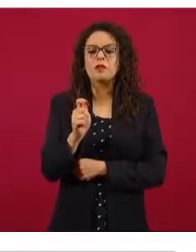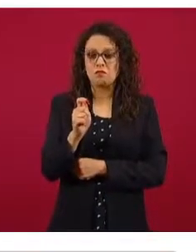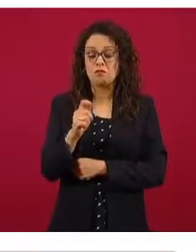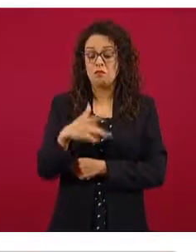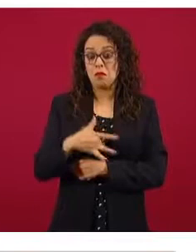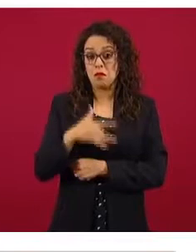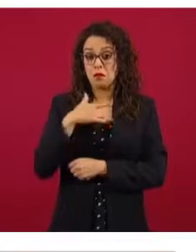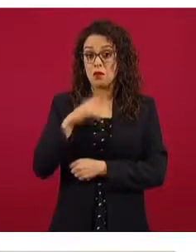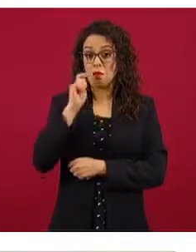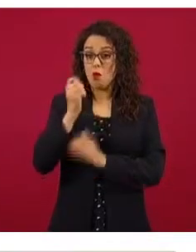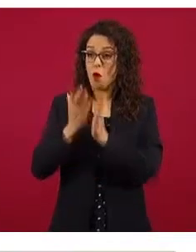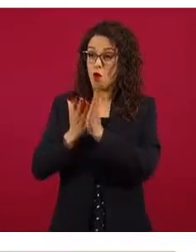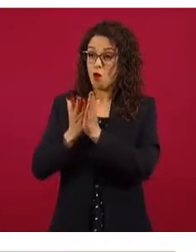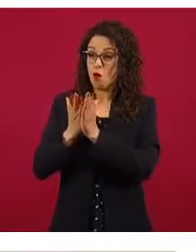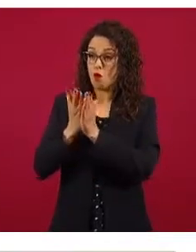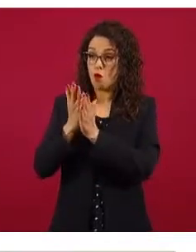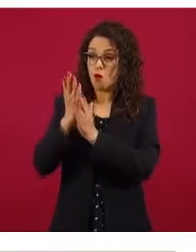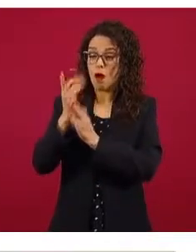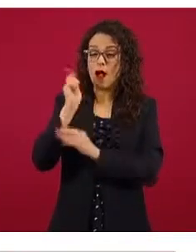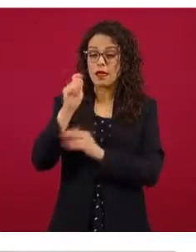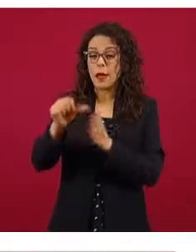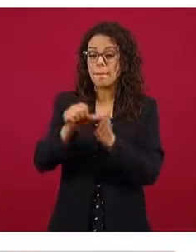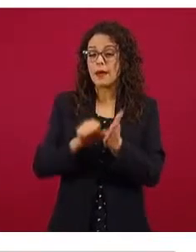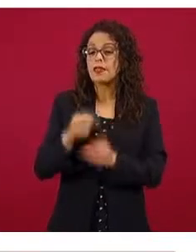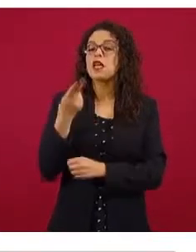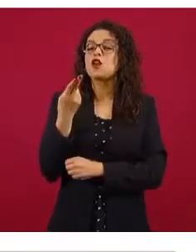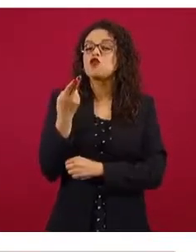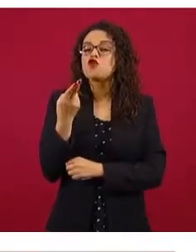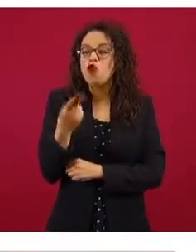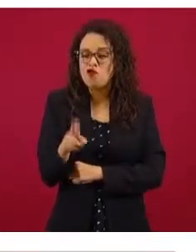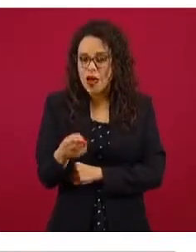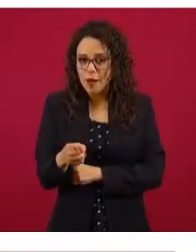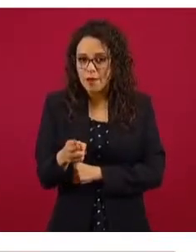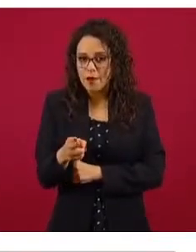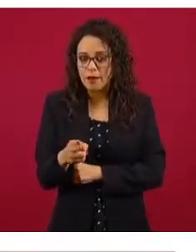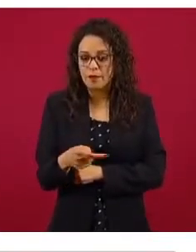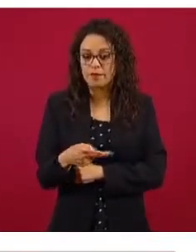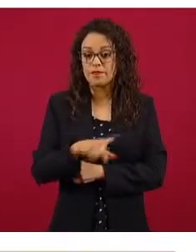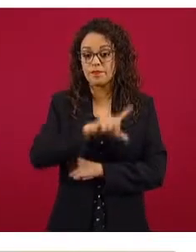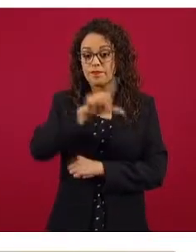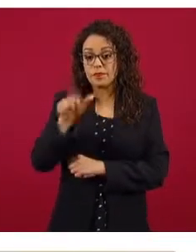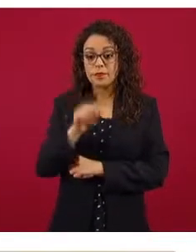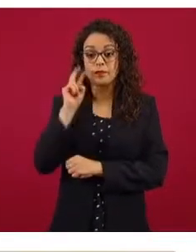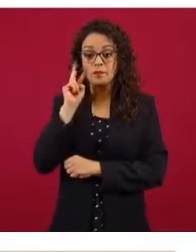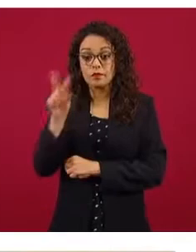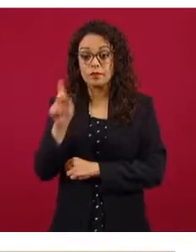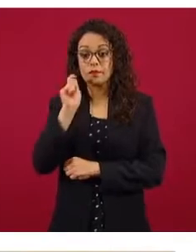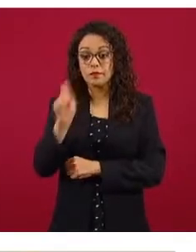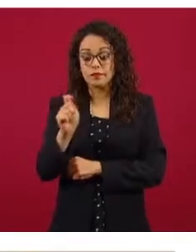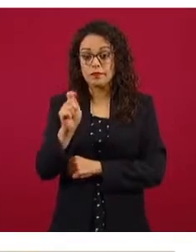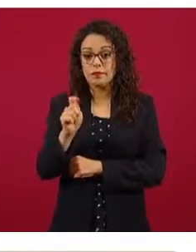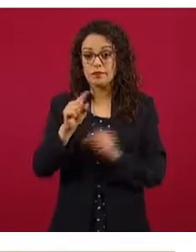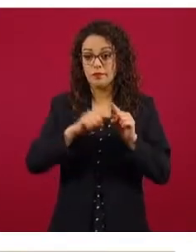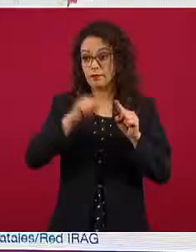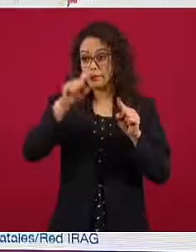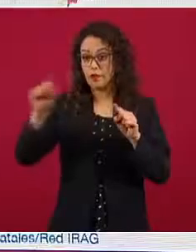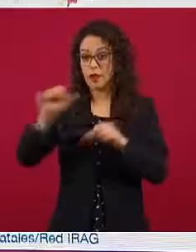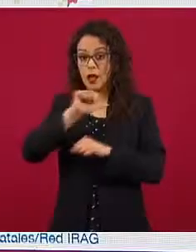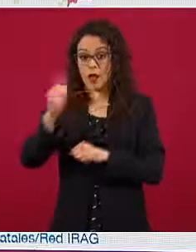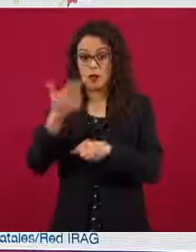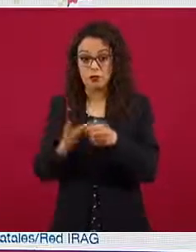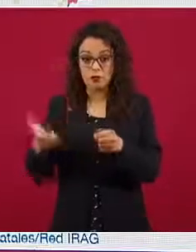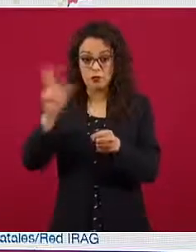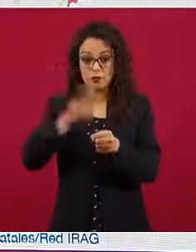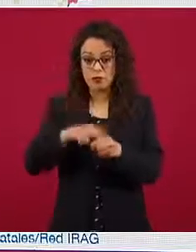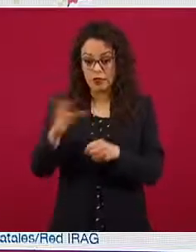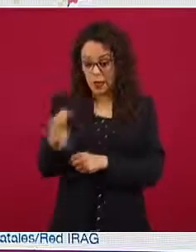aumento durante el mes de noviembre, y en la siguiente vemos que la tendencia de hospitalización apenas